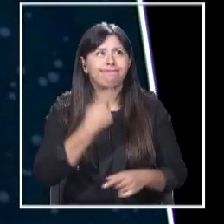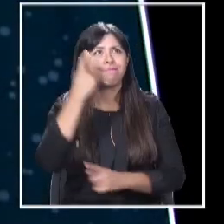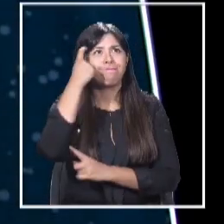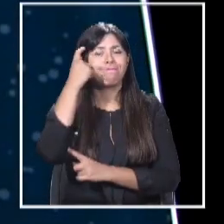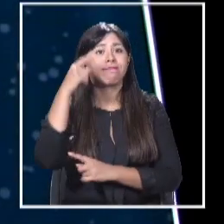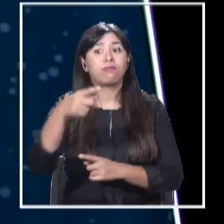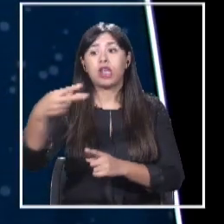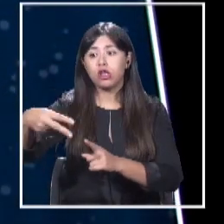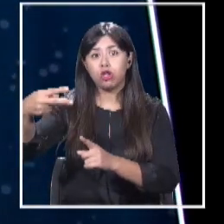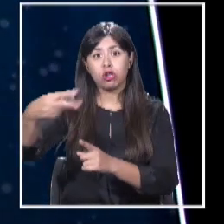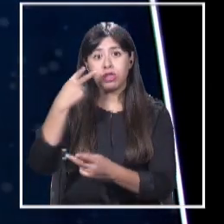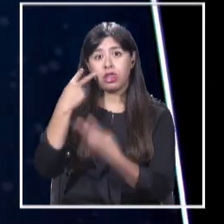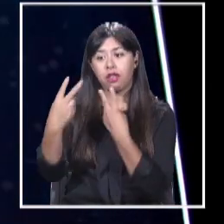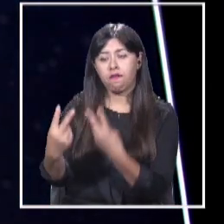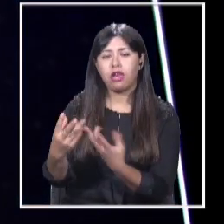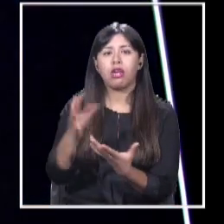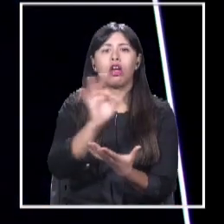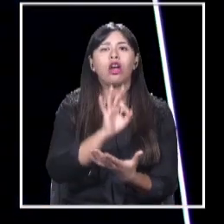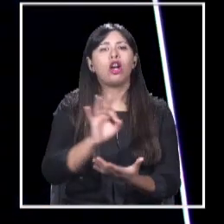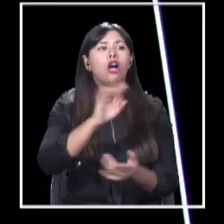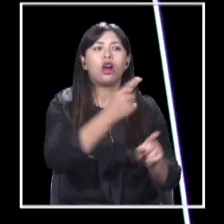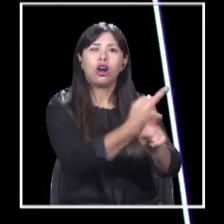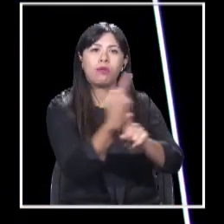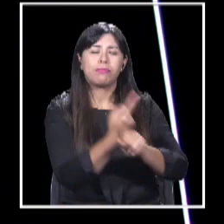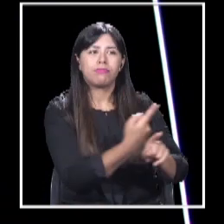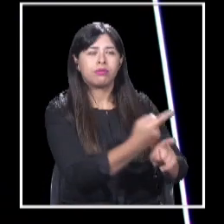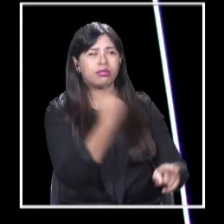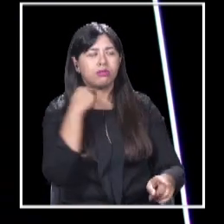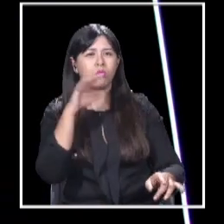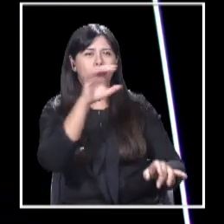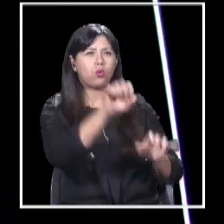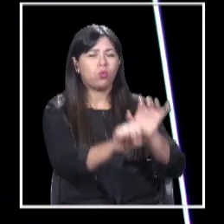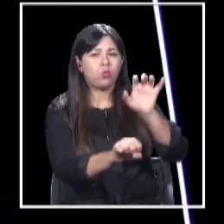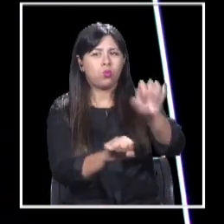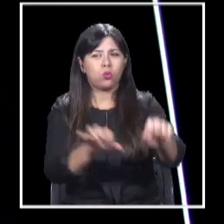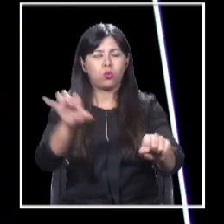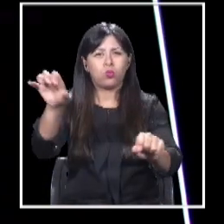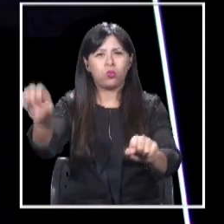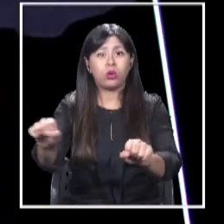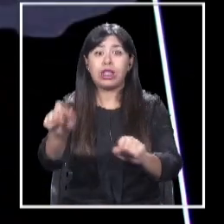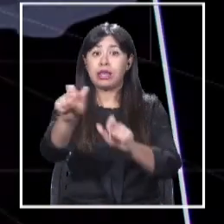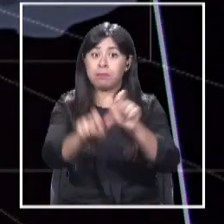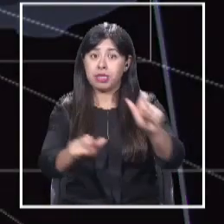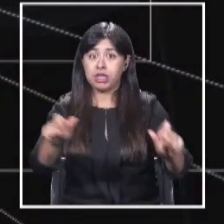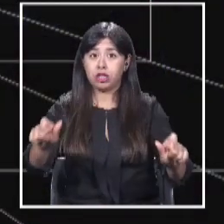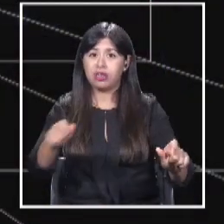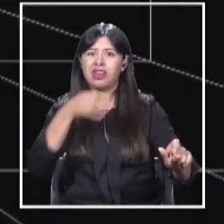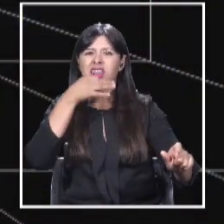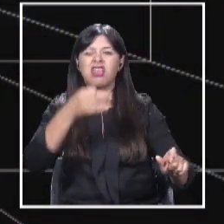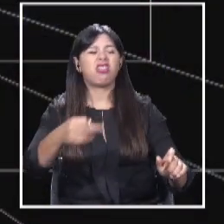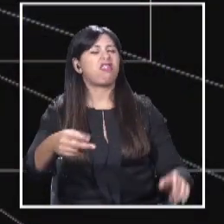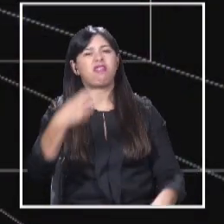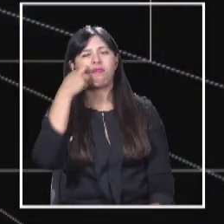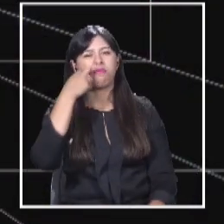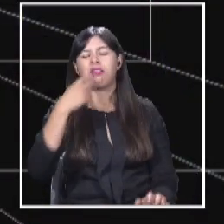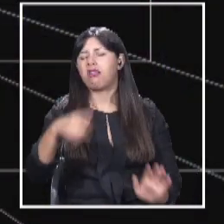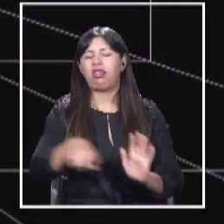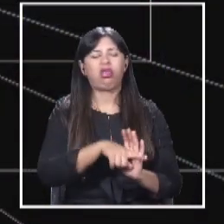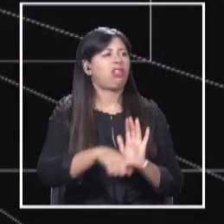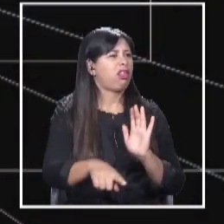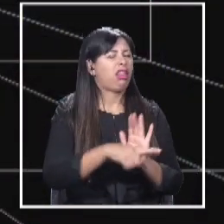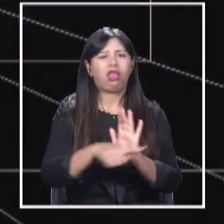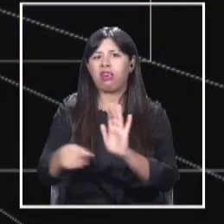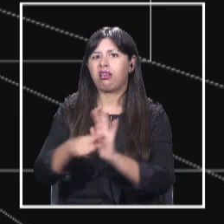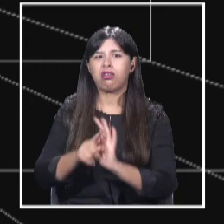las noticias, si hay conversaciones, oiremos a mucha gente hablar mal de nuestra especie. Yo creo que está de moda hablar mal